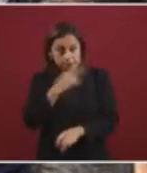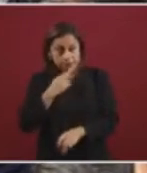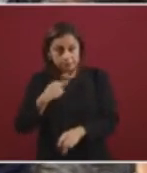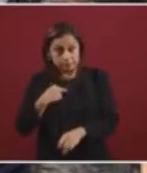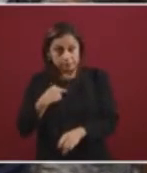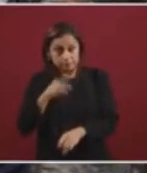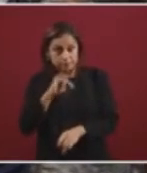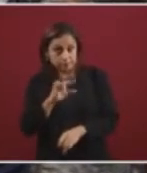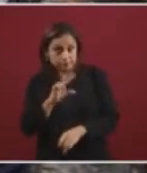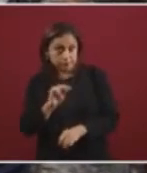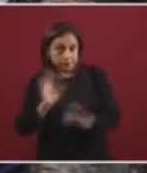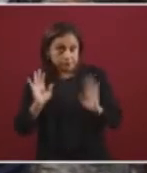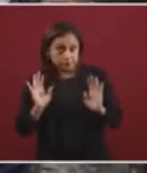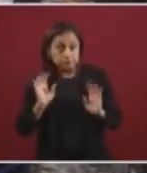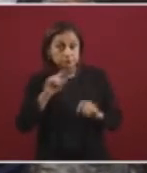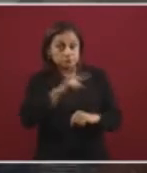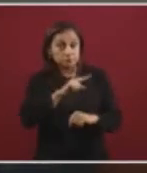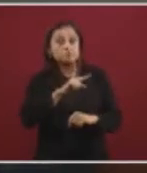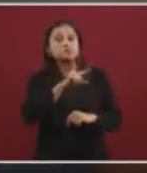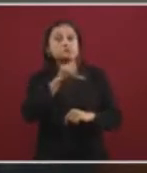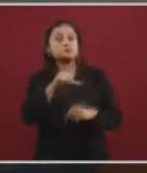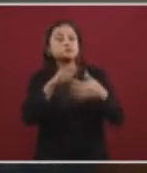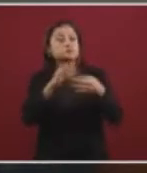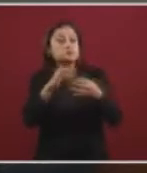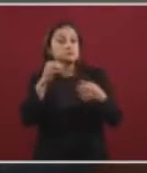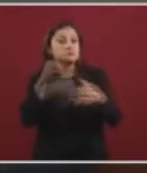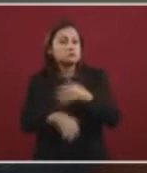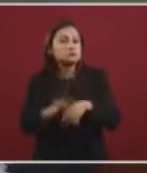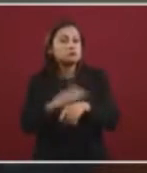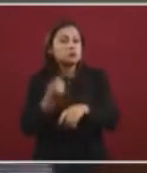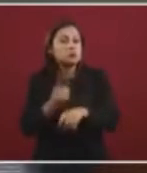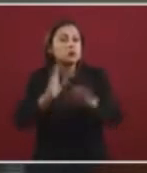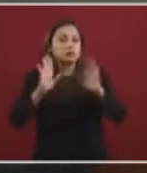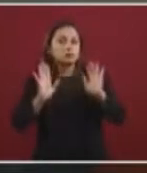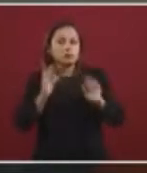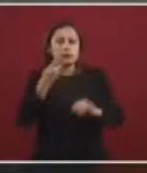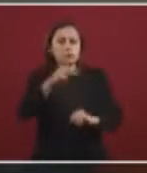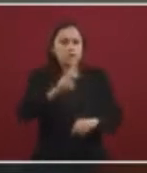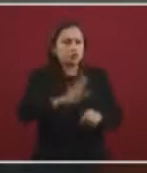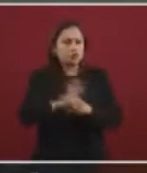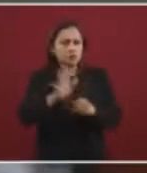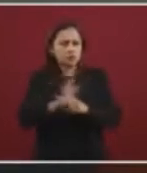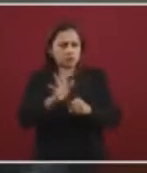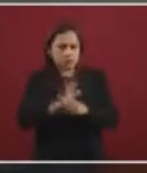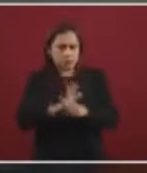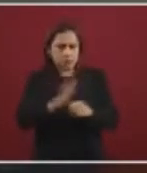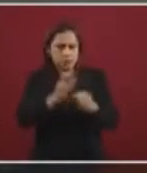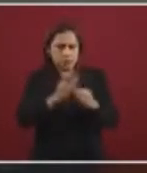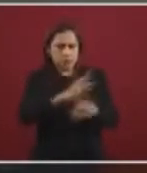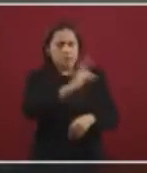simplemente sí o no. Si quiere explicar la respuesta, también, pero me basta con un sí o no. ¿Se compromete usted hoy